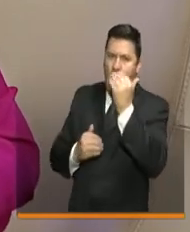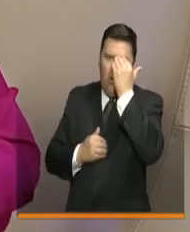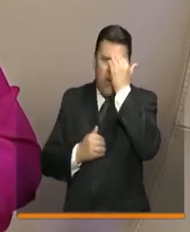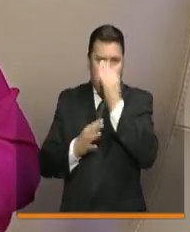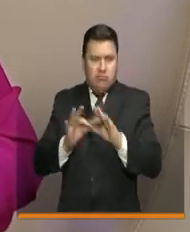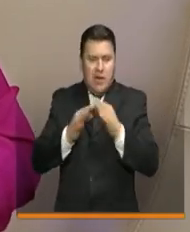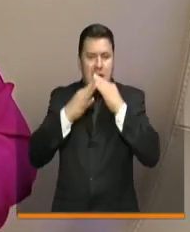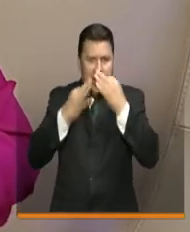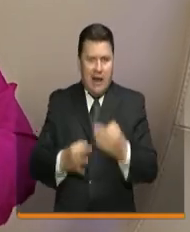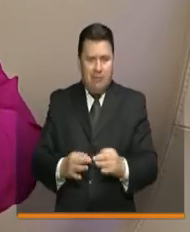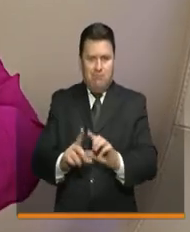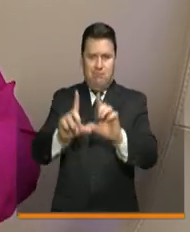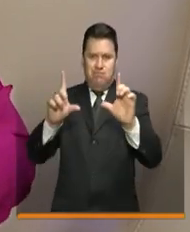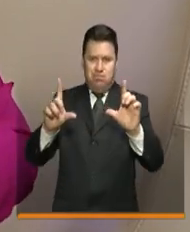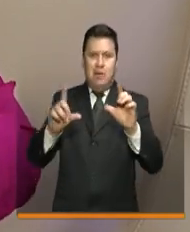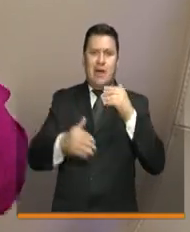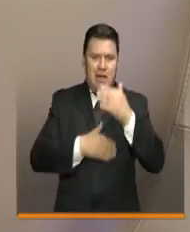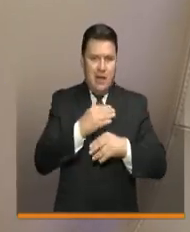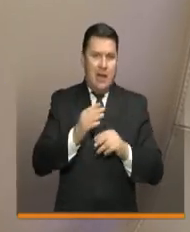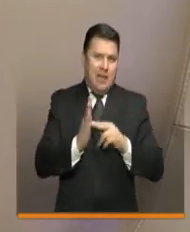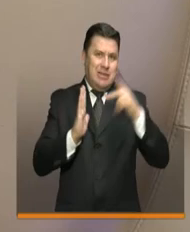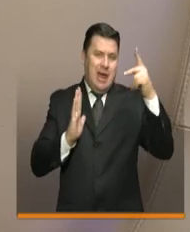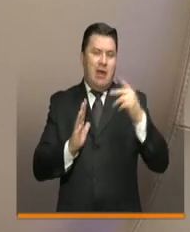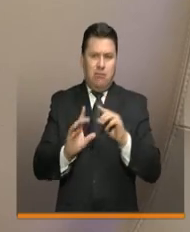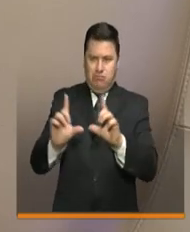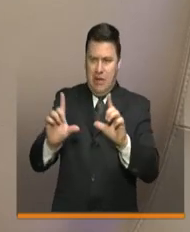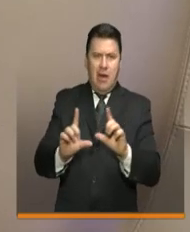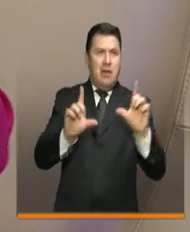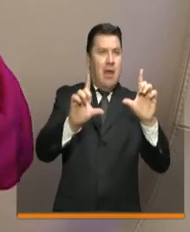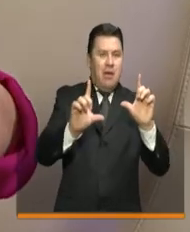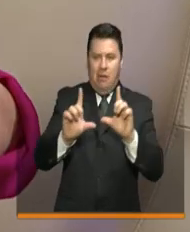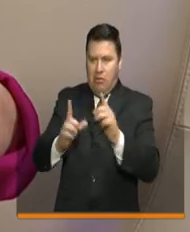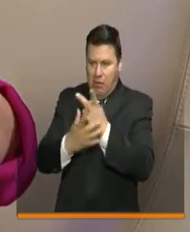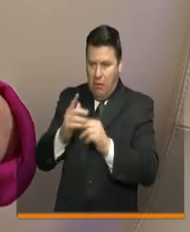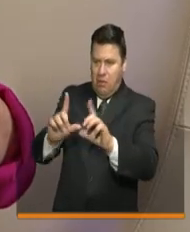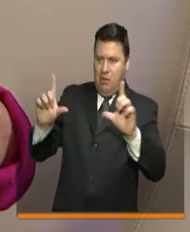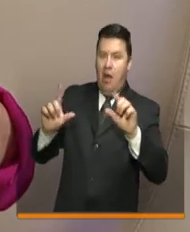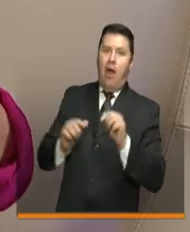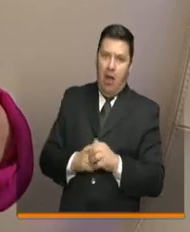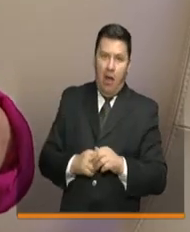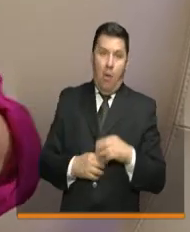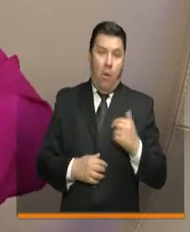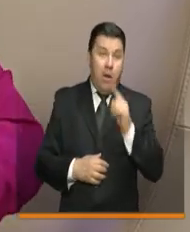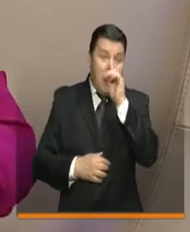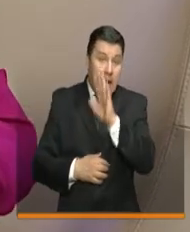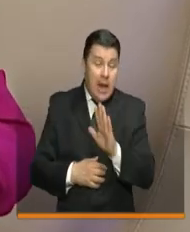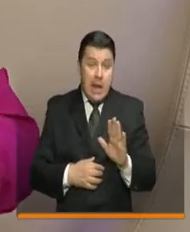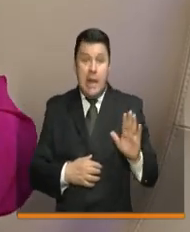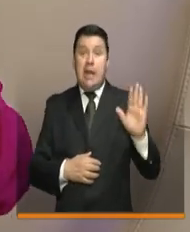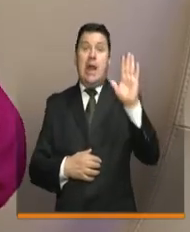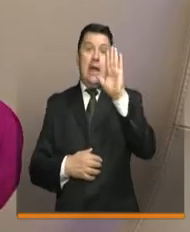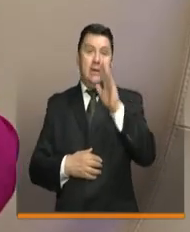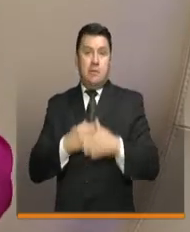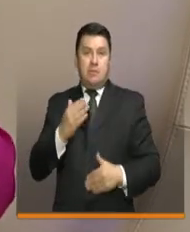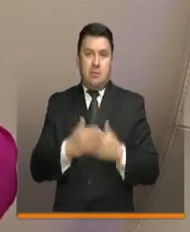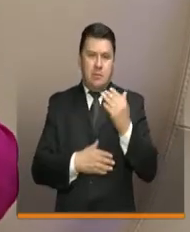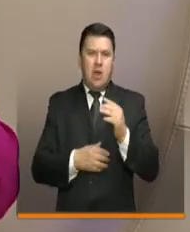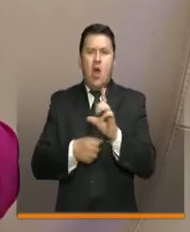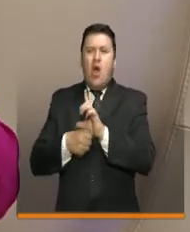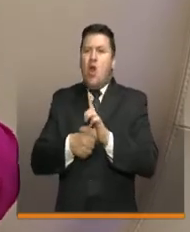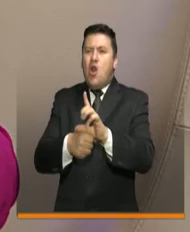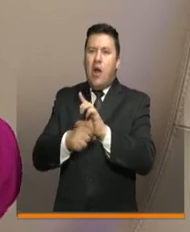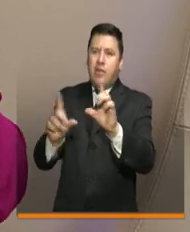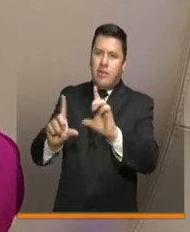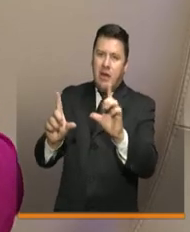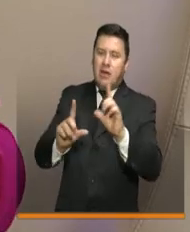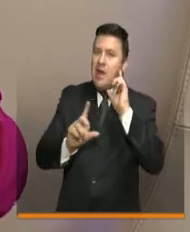la ruralidad, somos conscientes que hay que avanzar en conectividad. Por eso estamos, presidente, con este canal a nivel nacional, vamos a iniciar con canales locales, vamos